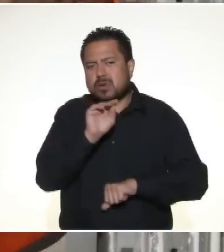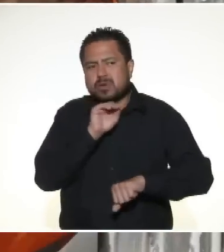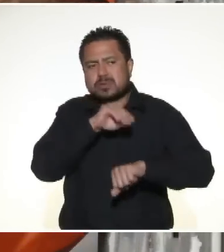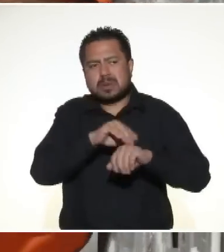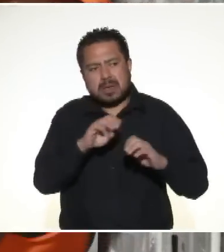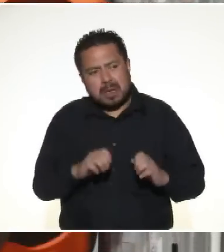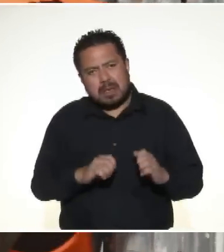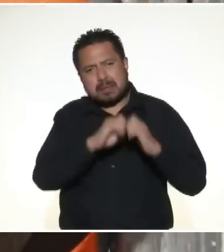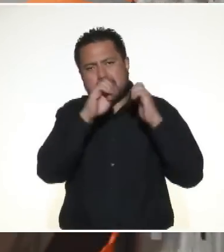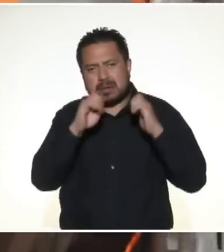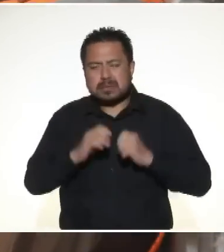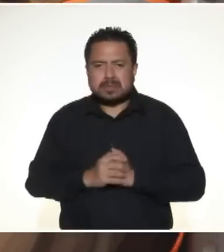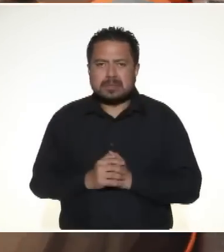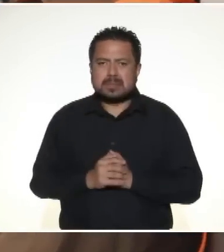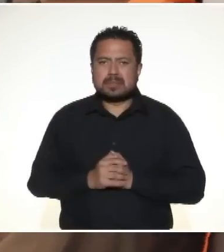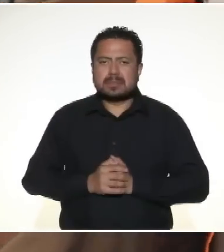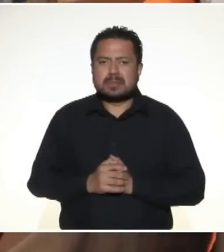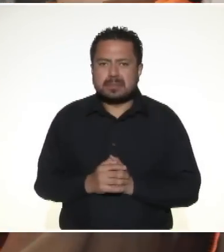riesgo.